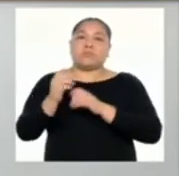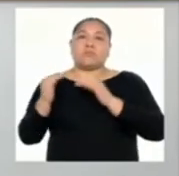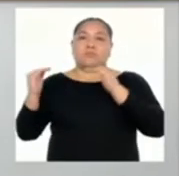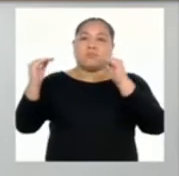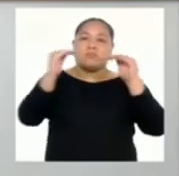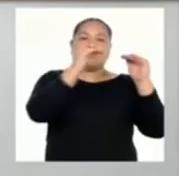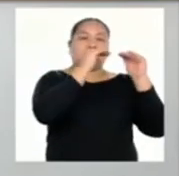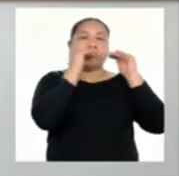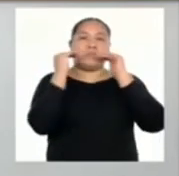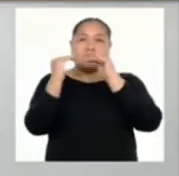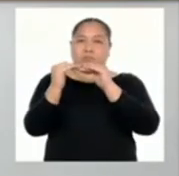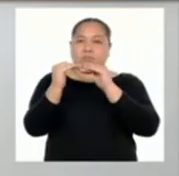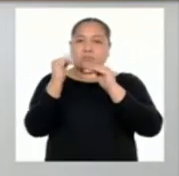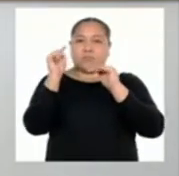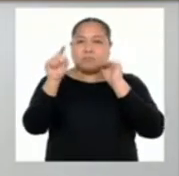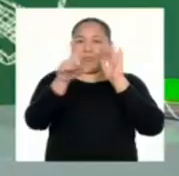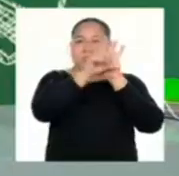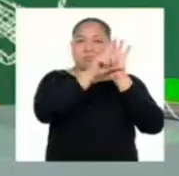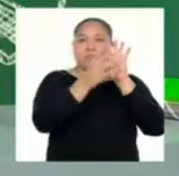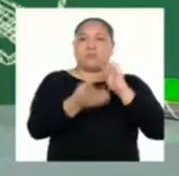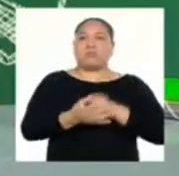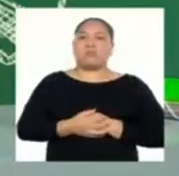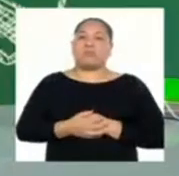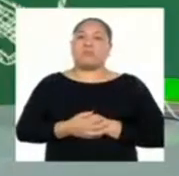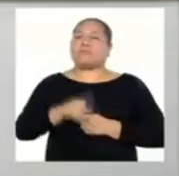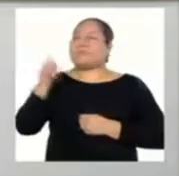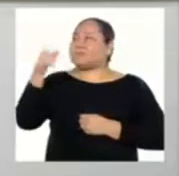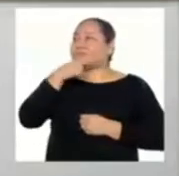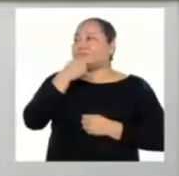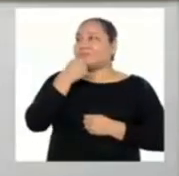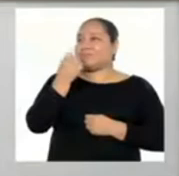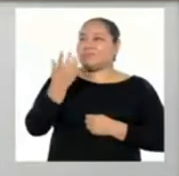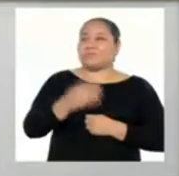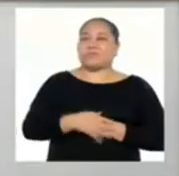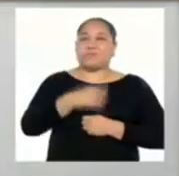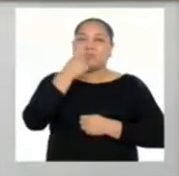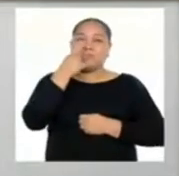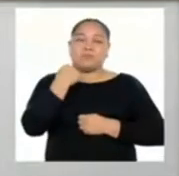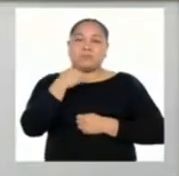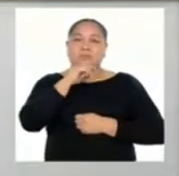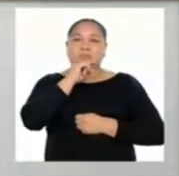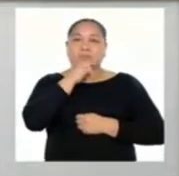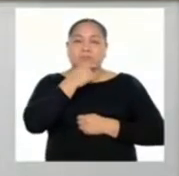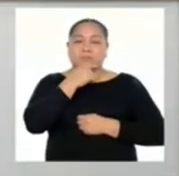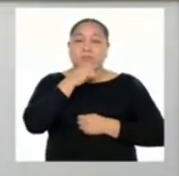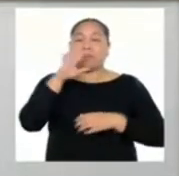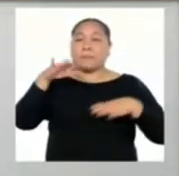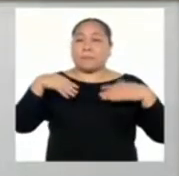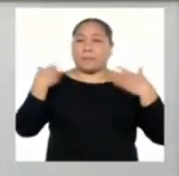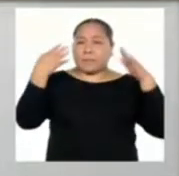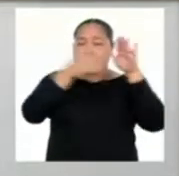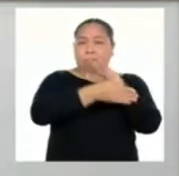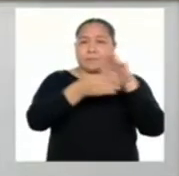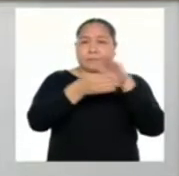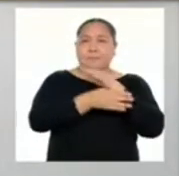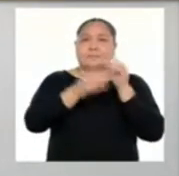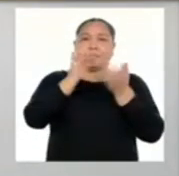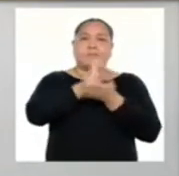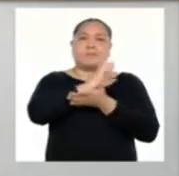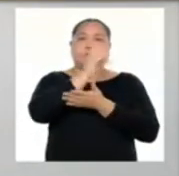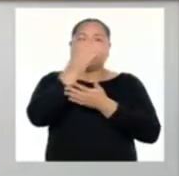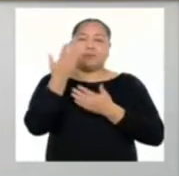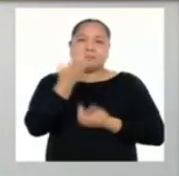somos iguales ante la ley. Eso me gusta. Hombres y mujeres pueden acceder a la